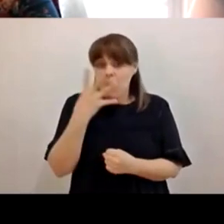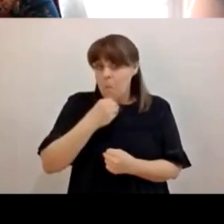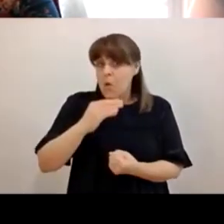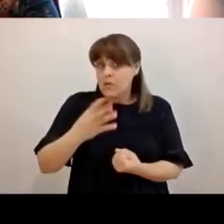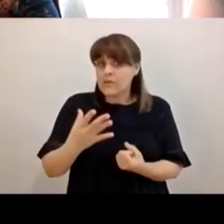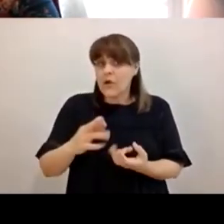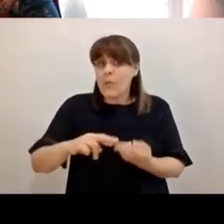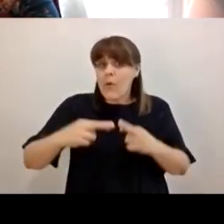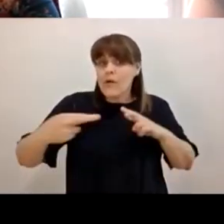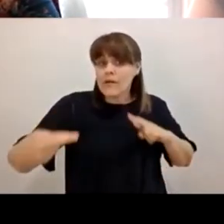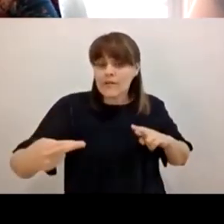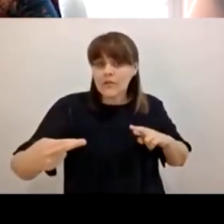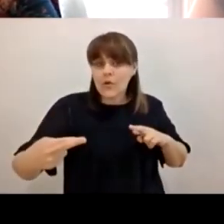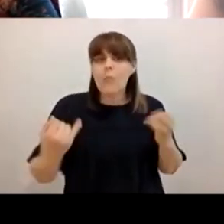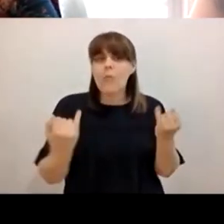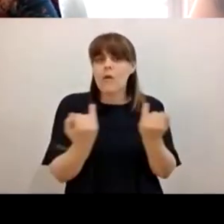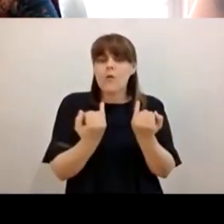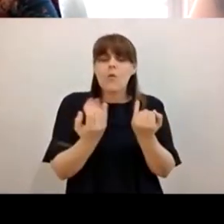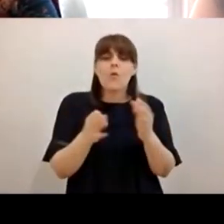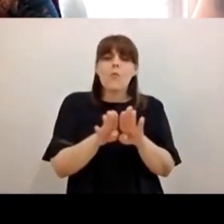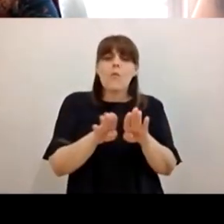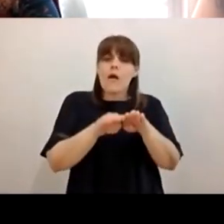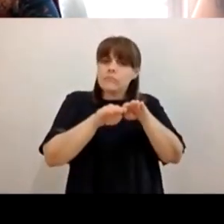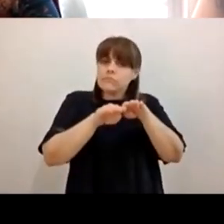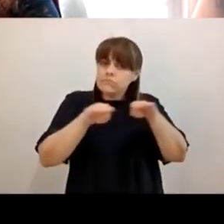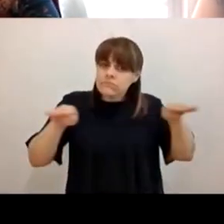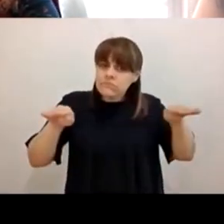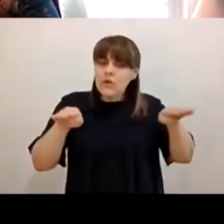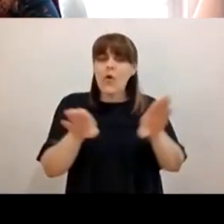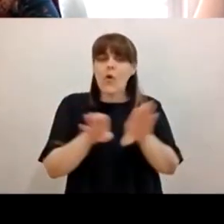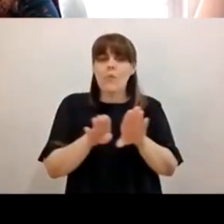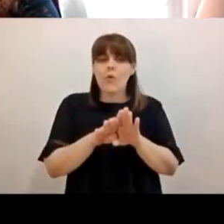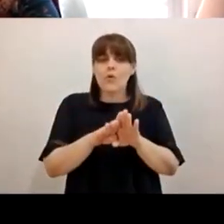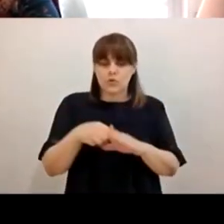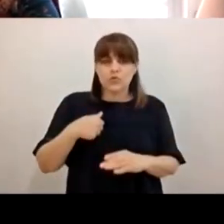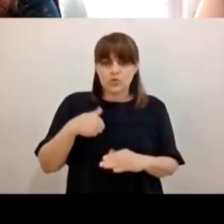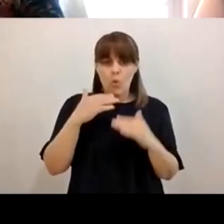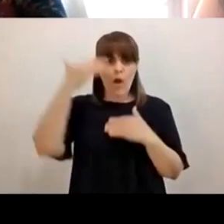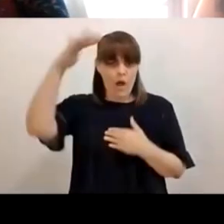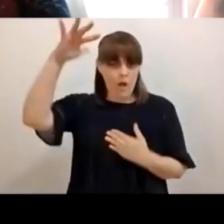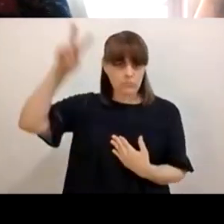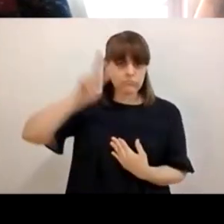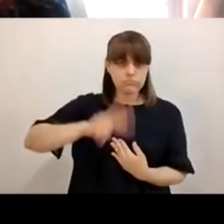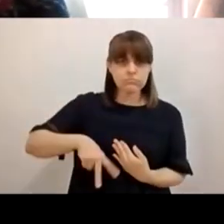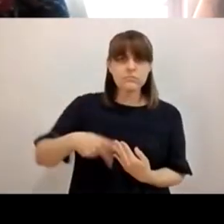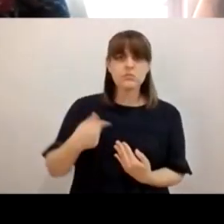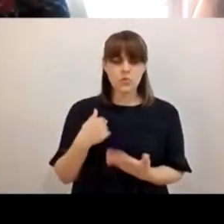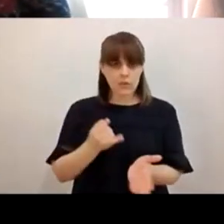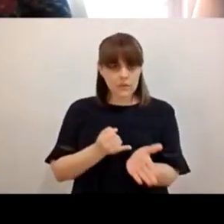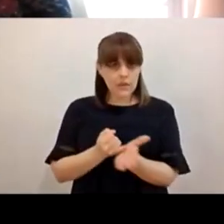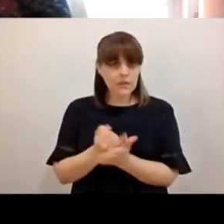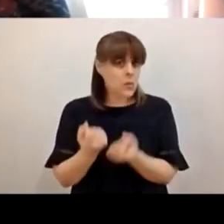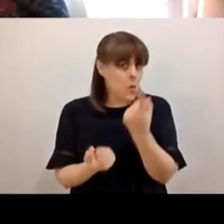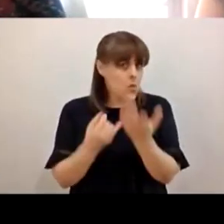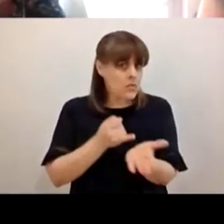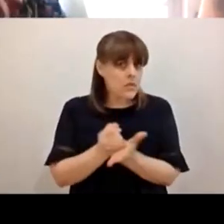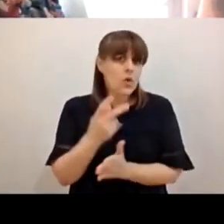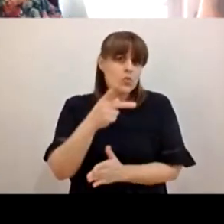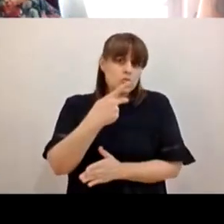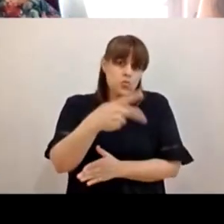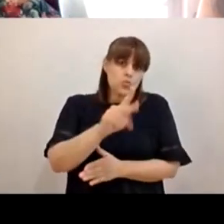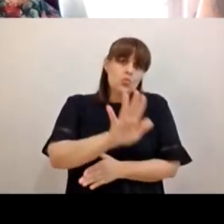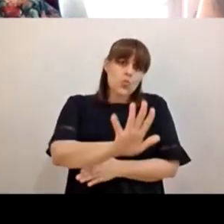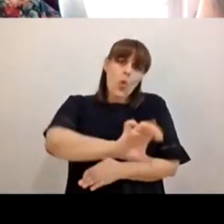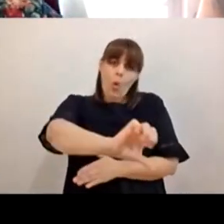mucho más horizontal como decía Alejandro como si yo soy el adulto y yo tomo ciertas decisiones tú tomas otras que